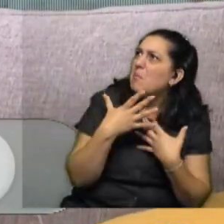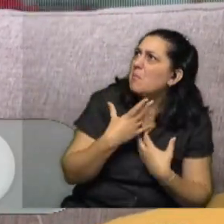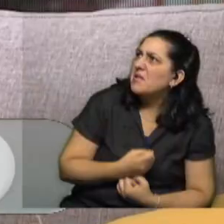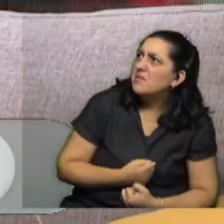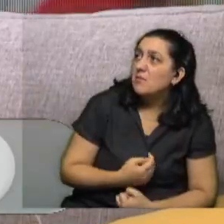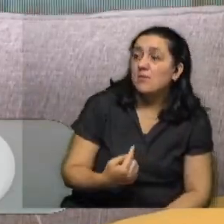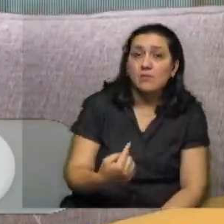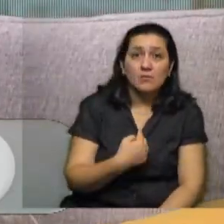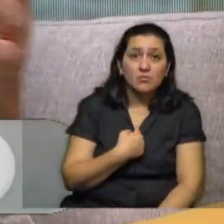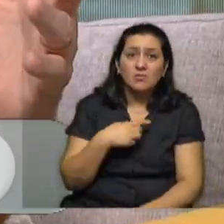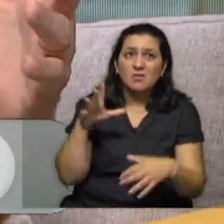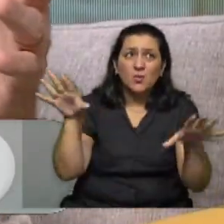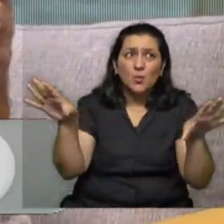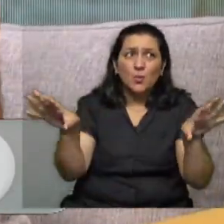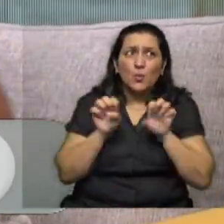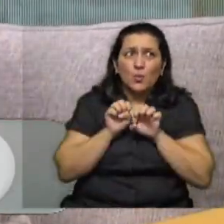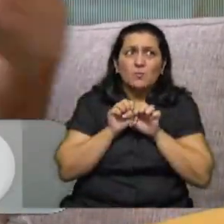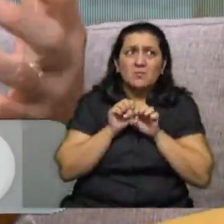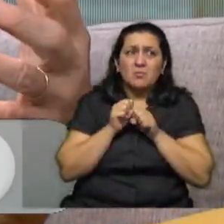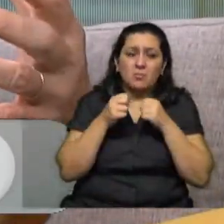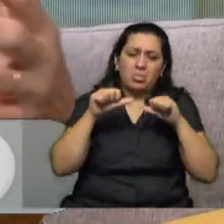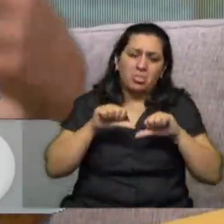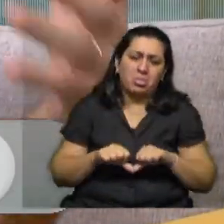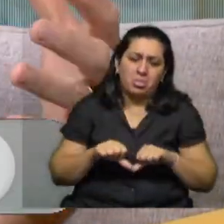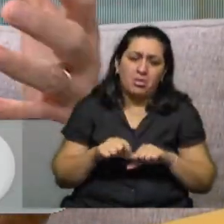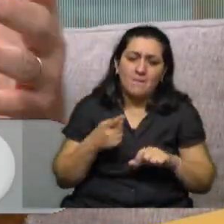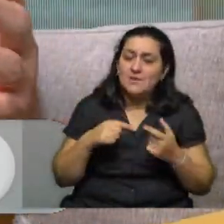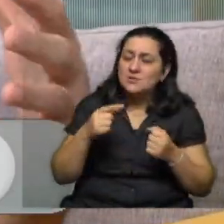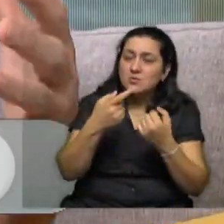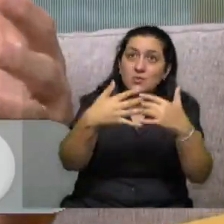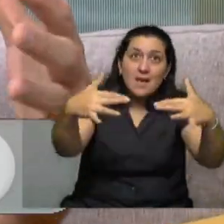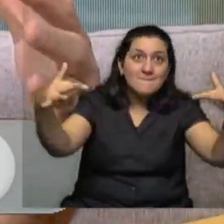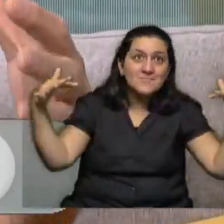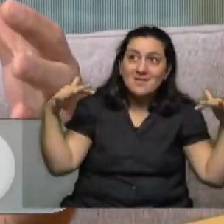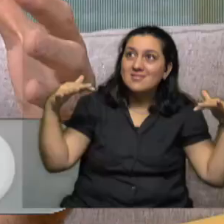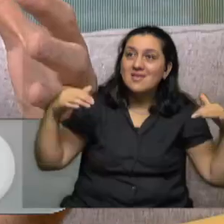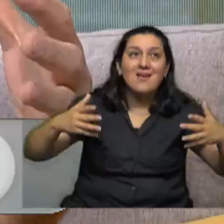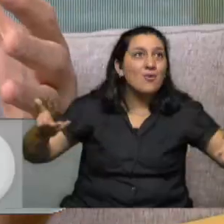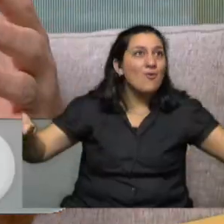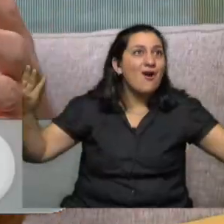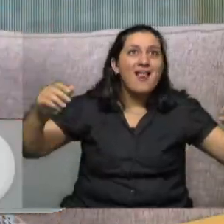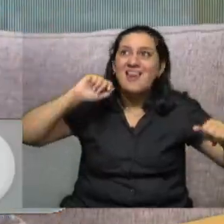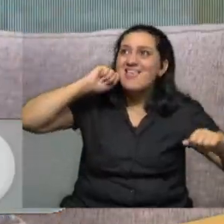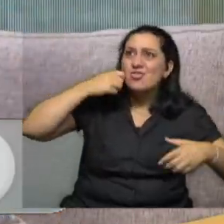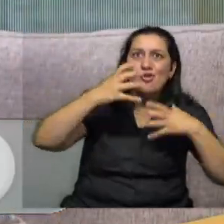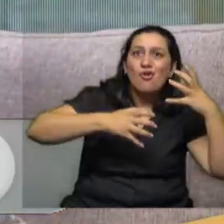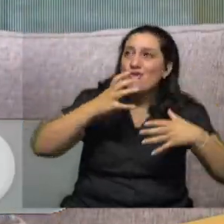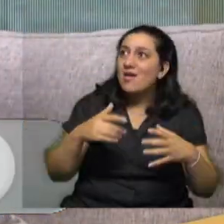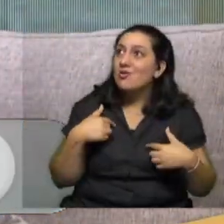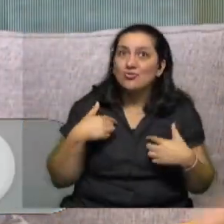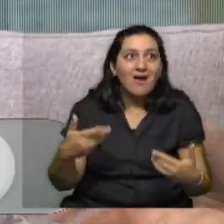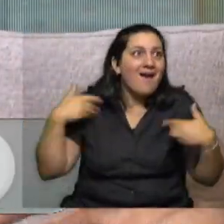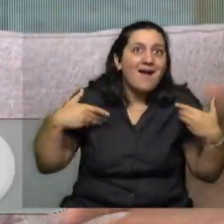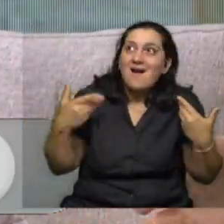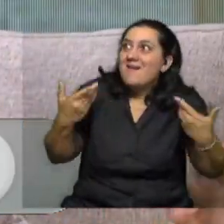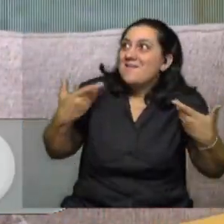una tendencia depresiva. Sí. Un ambiente con tendencia proactiva, activante, bueno, nos gana, nos levanta, ¿sí? Esto para que se entienda